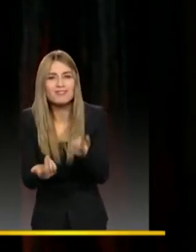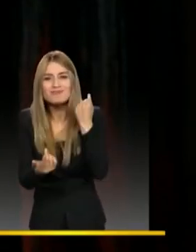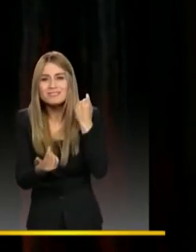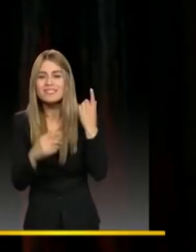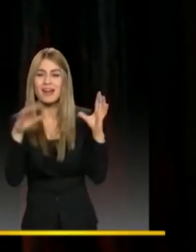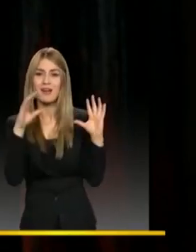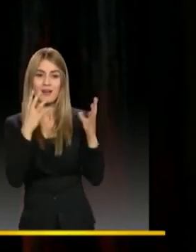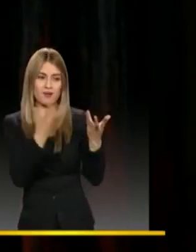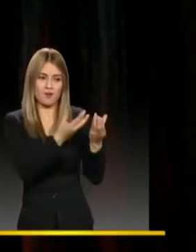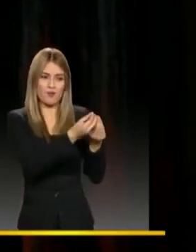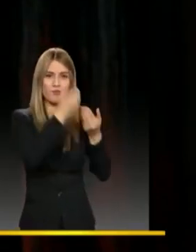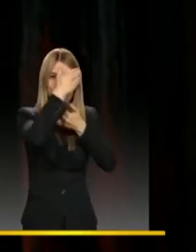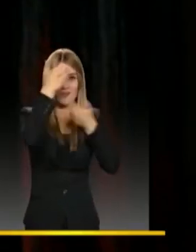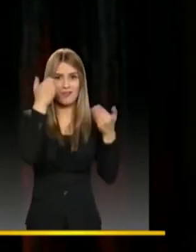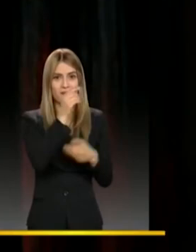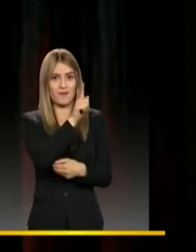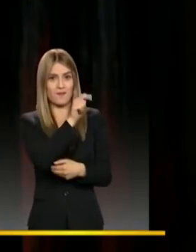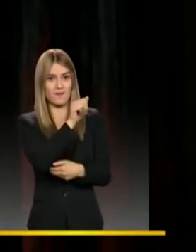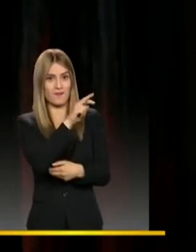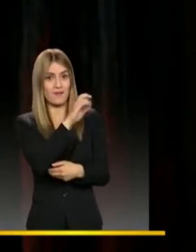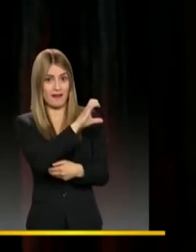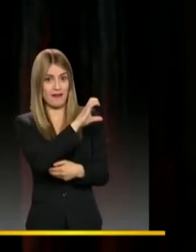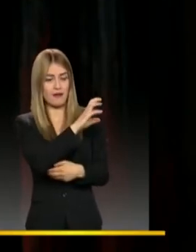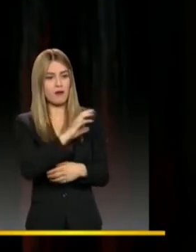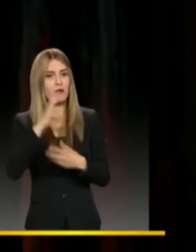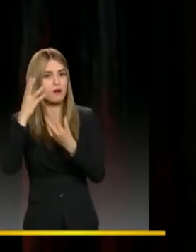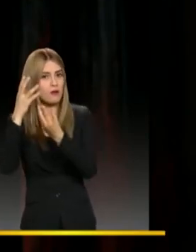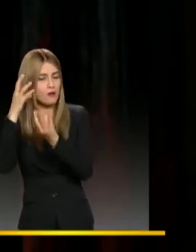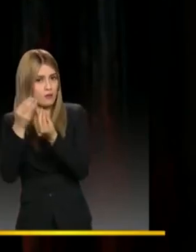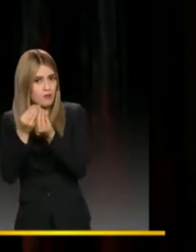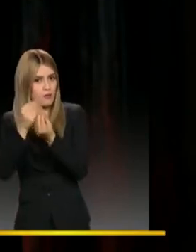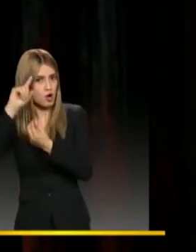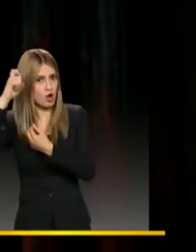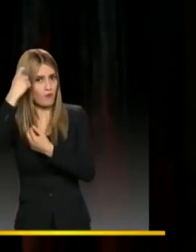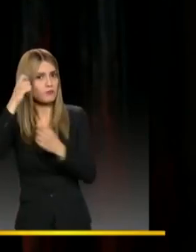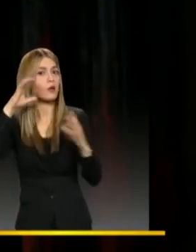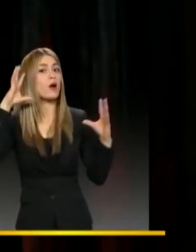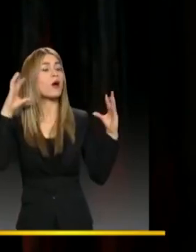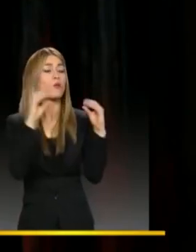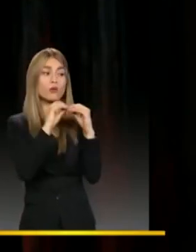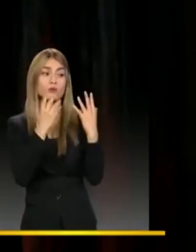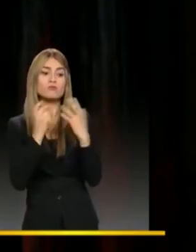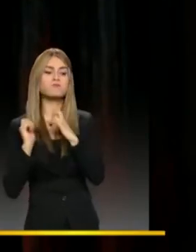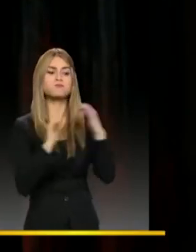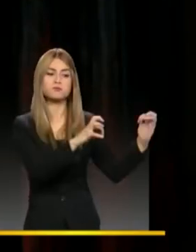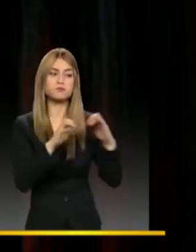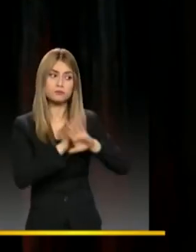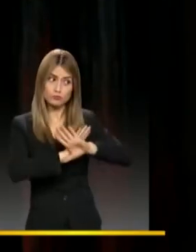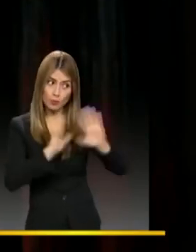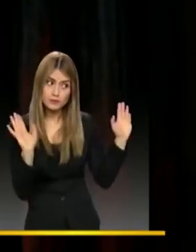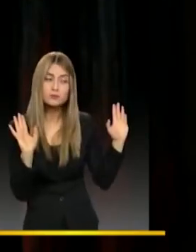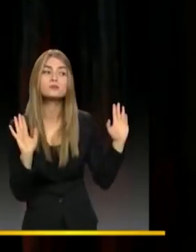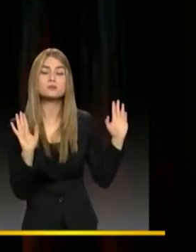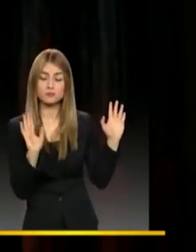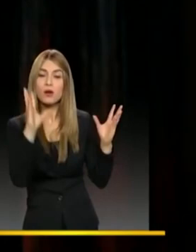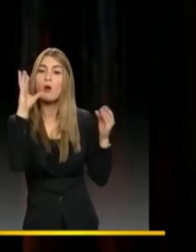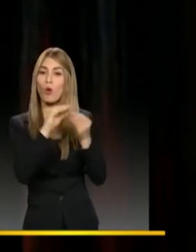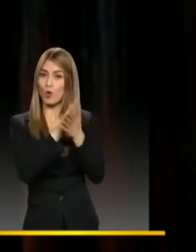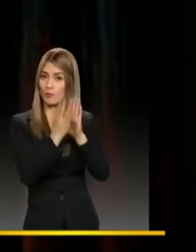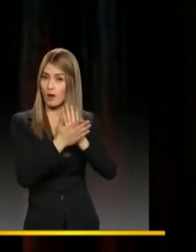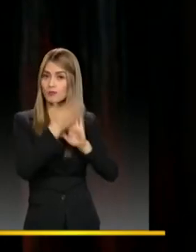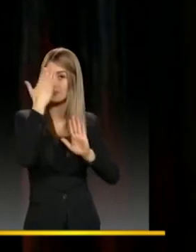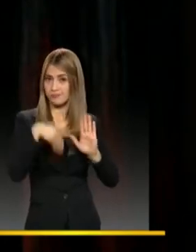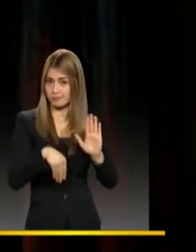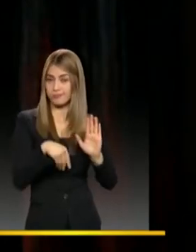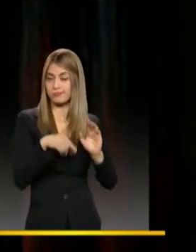armado al complejo desafío de ponerlo a andar y construir paz.